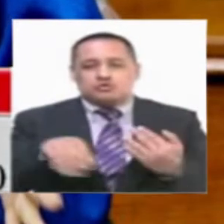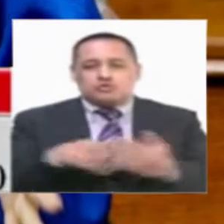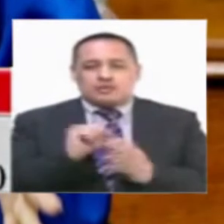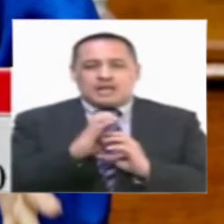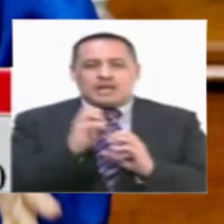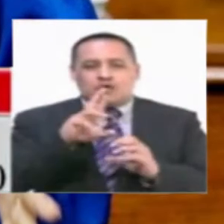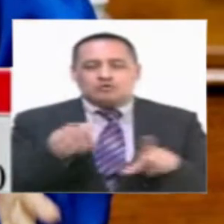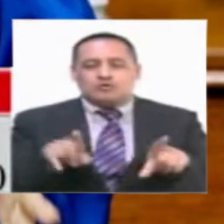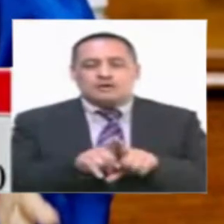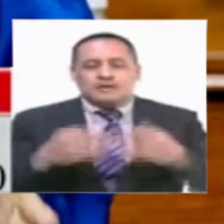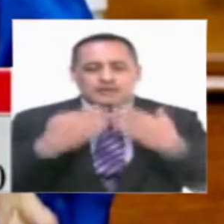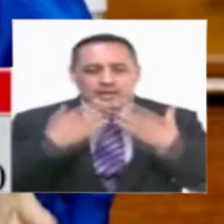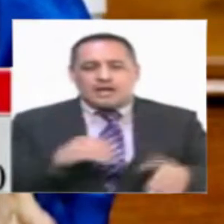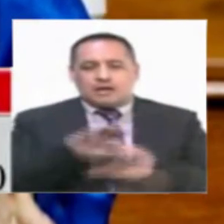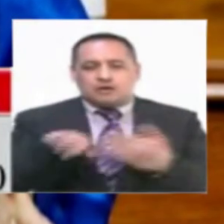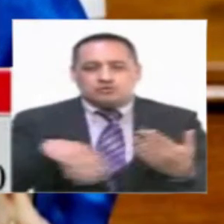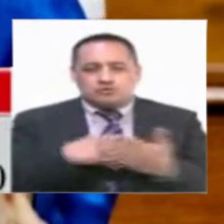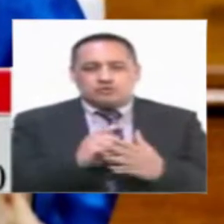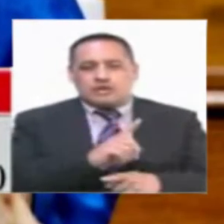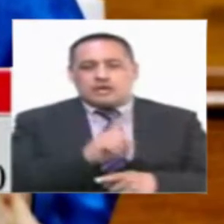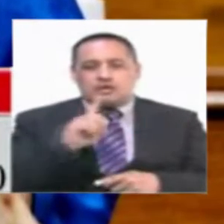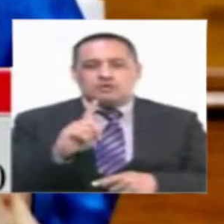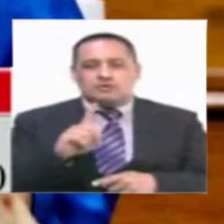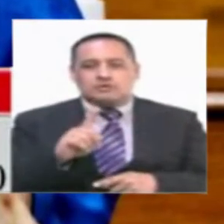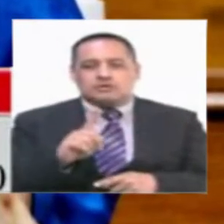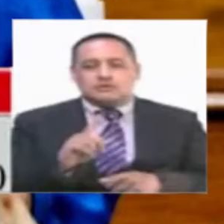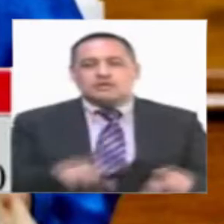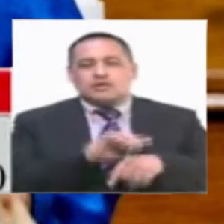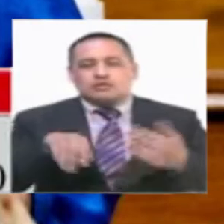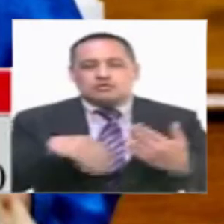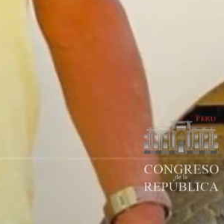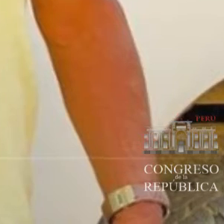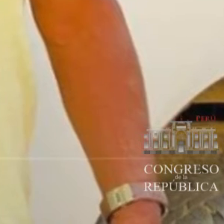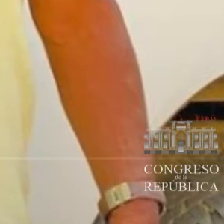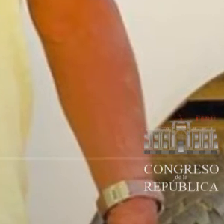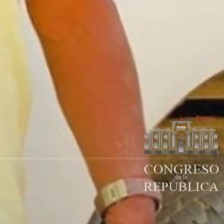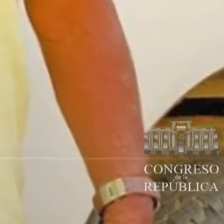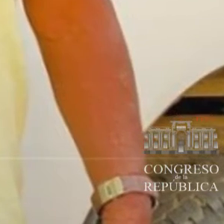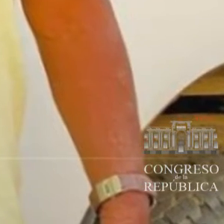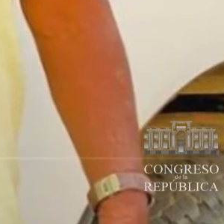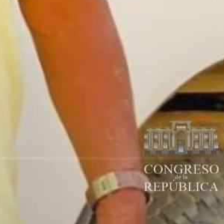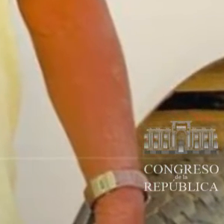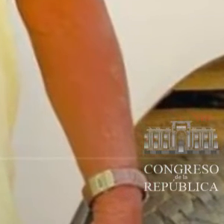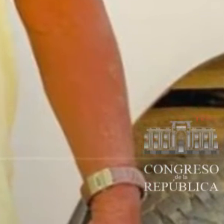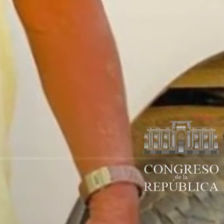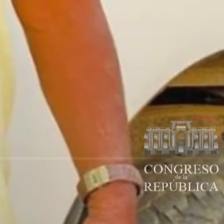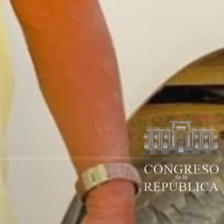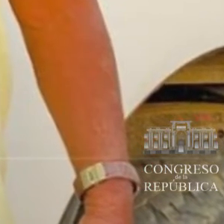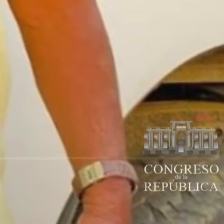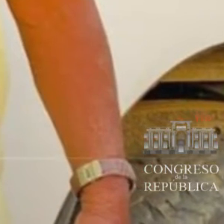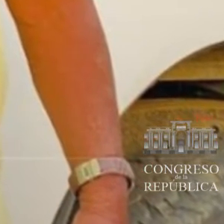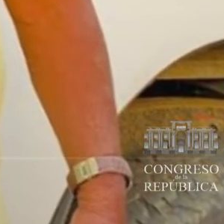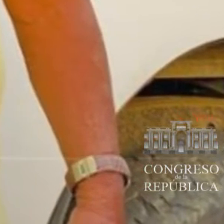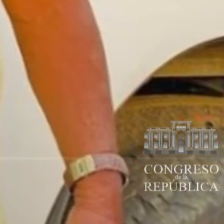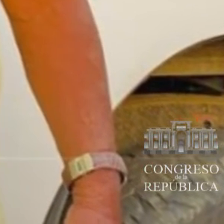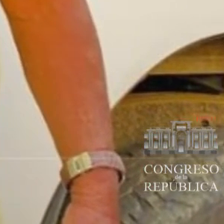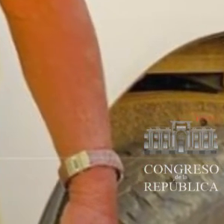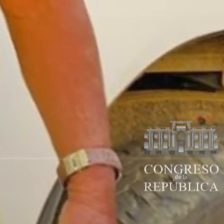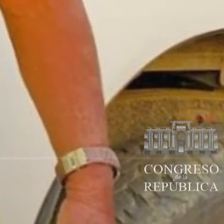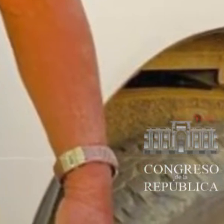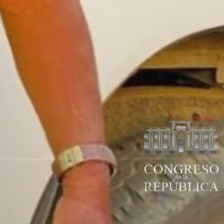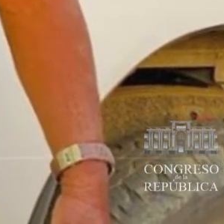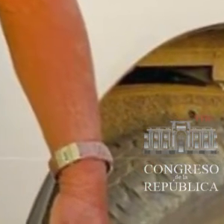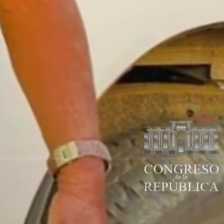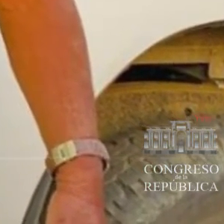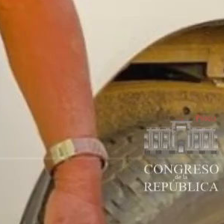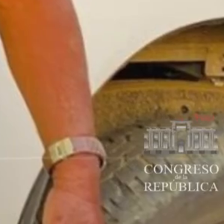que unirnos siempre por los buenos proyectos a favor del agro. Cabe resaltar que este proyecto fue promesa de campaña de la